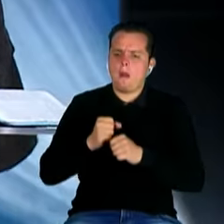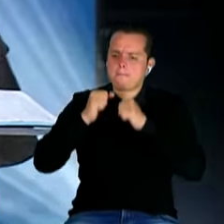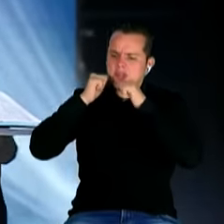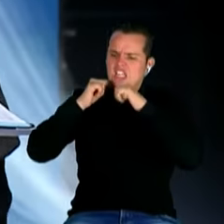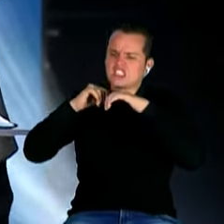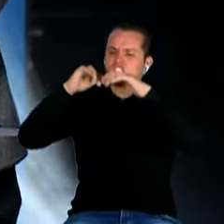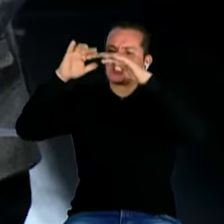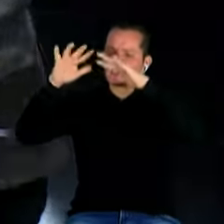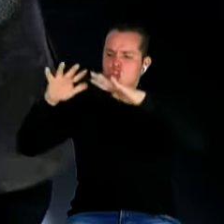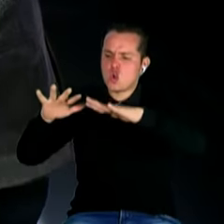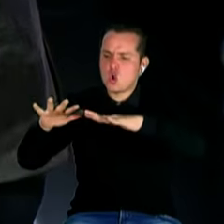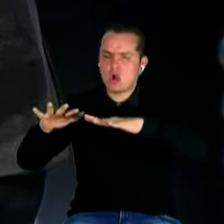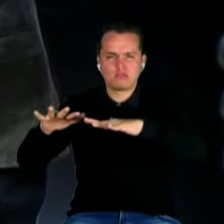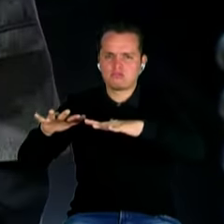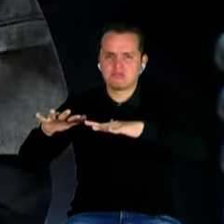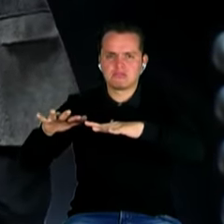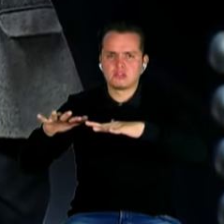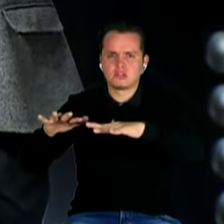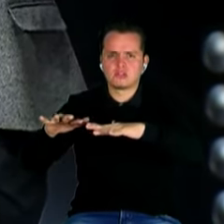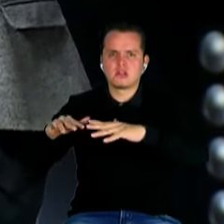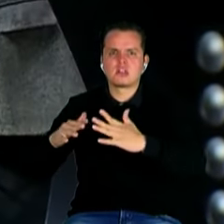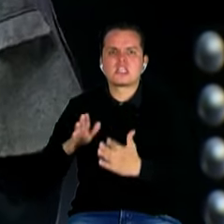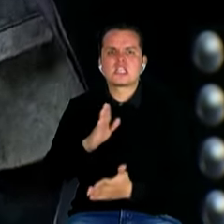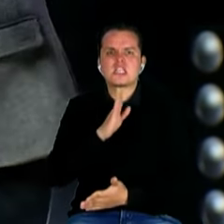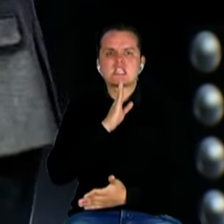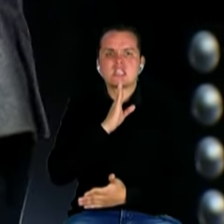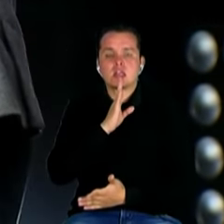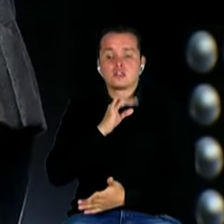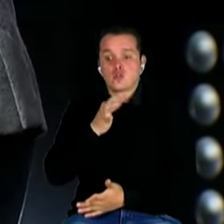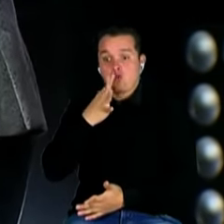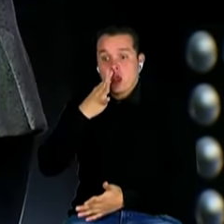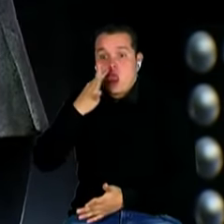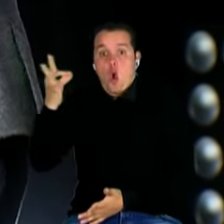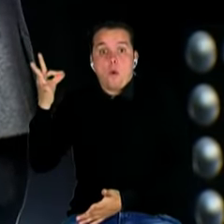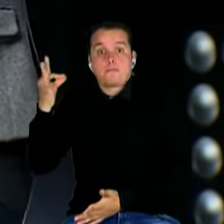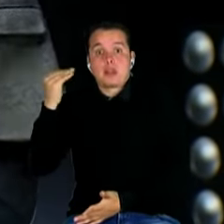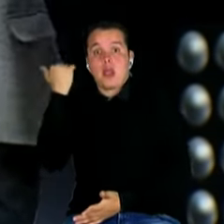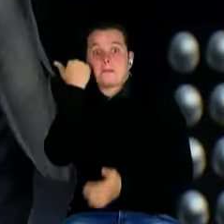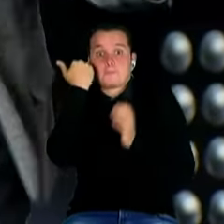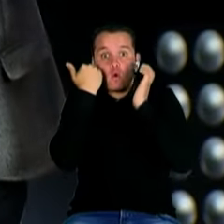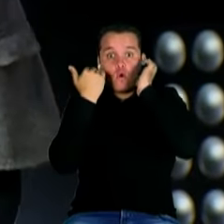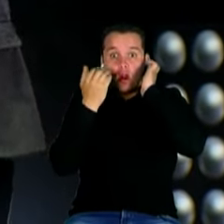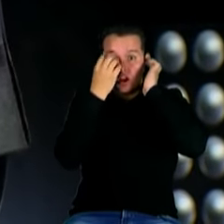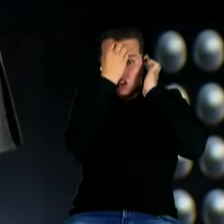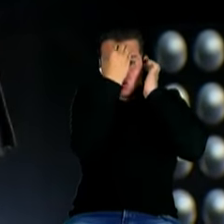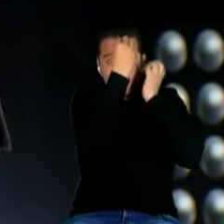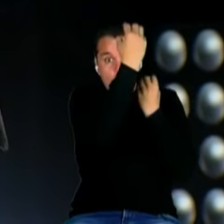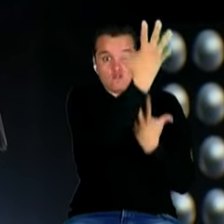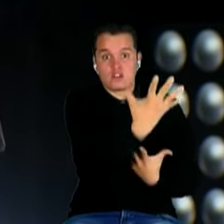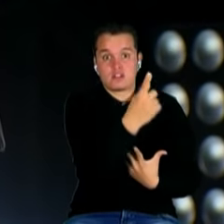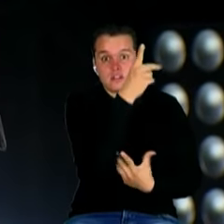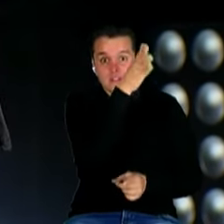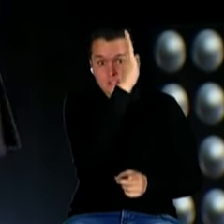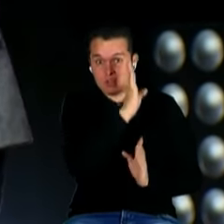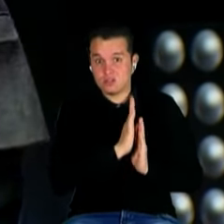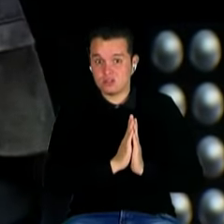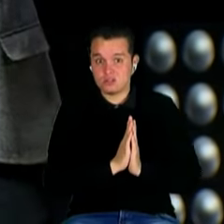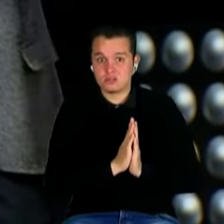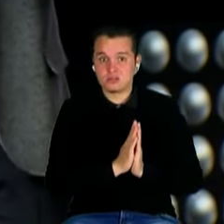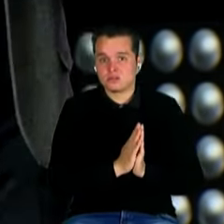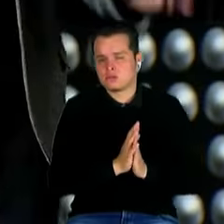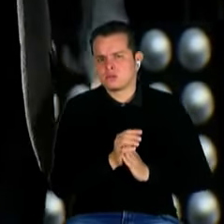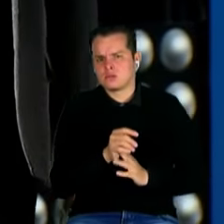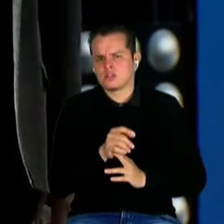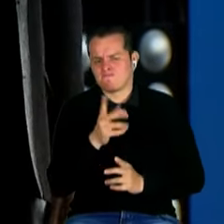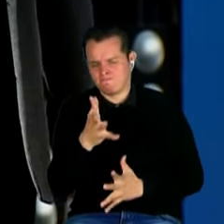La bendición bíblicamente recae sobre hombres y mujeres obedientes a Dios.